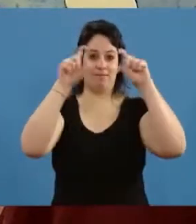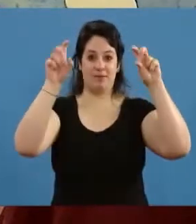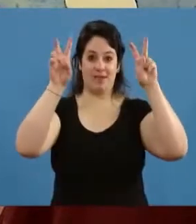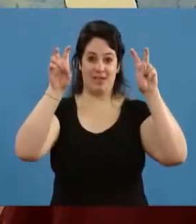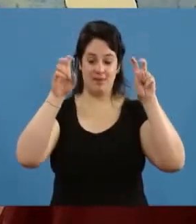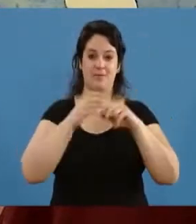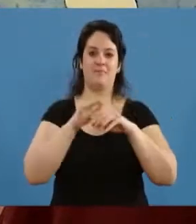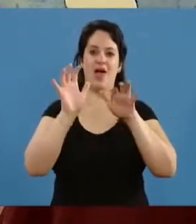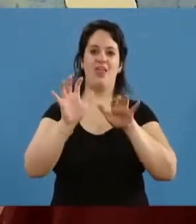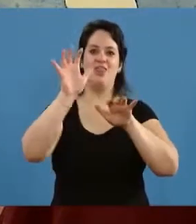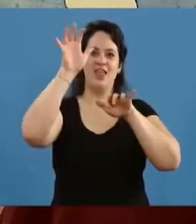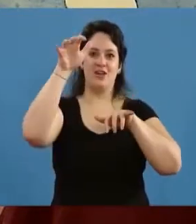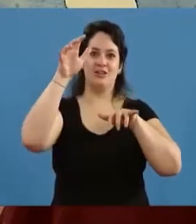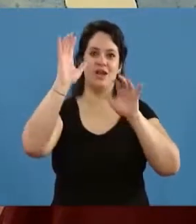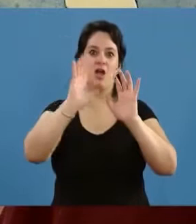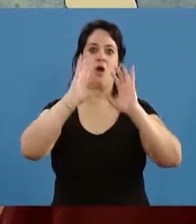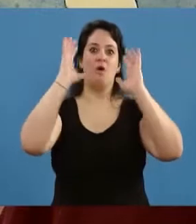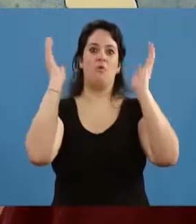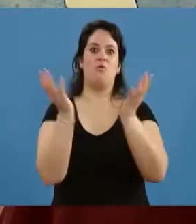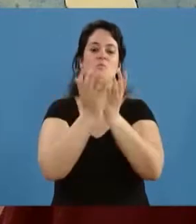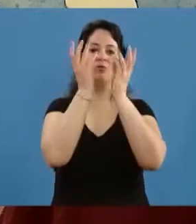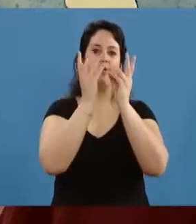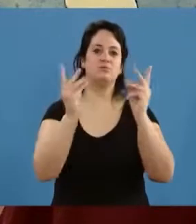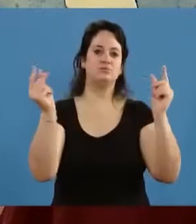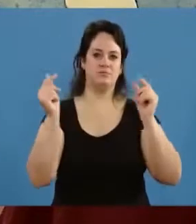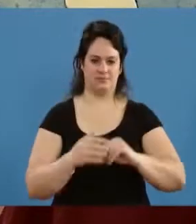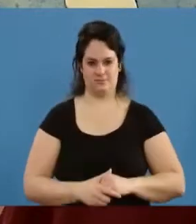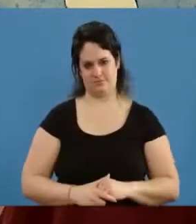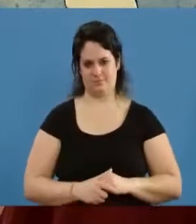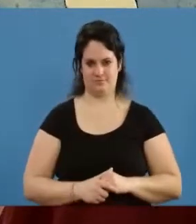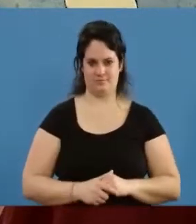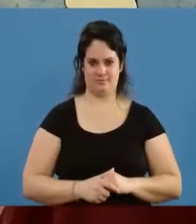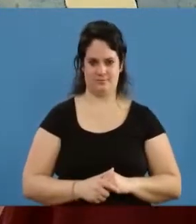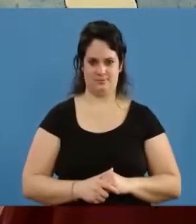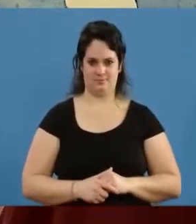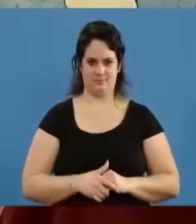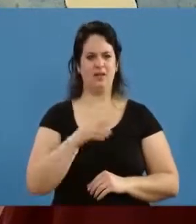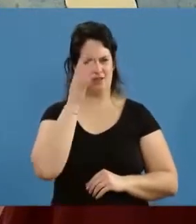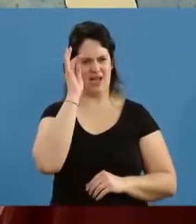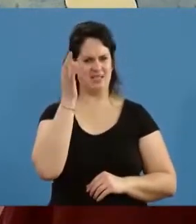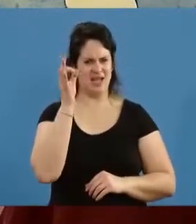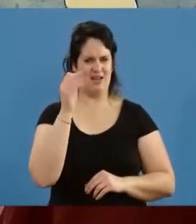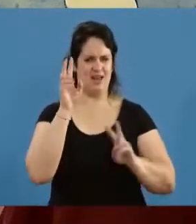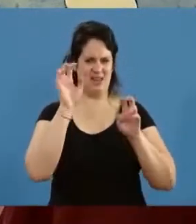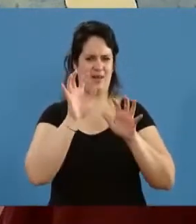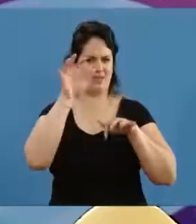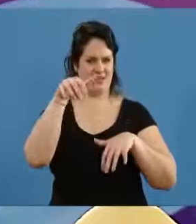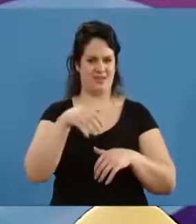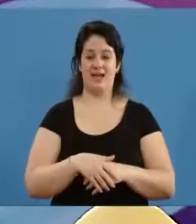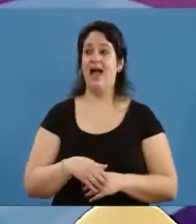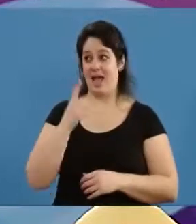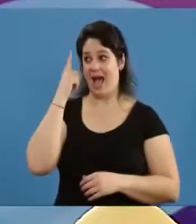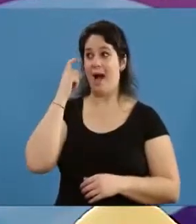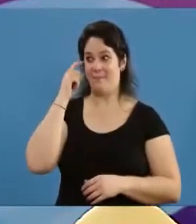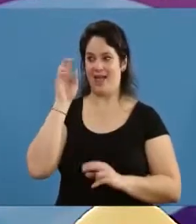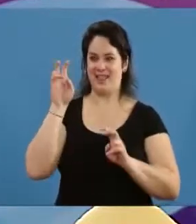título Dinosaurios. Un mundo perdido. ¿Querés aprender más sobre los dinosaurios? ¿Quieres aprender